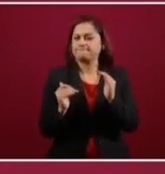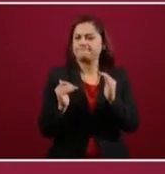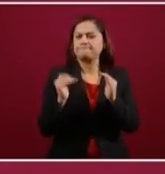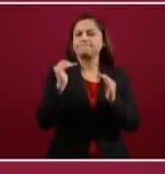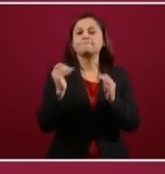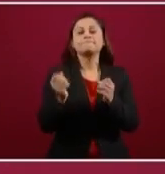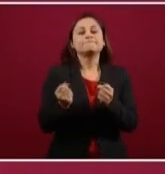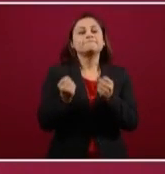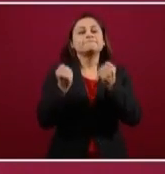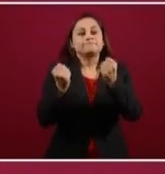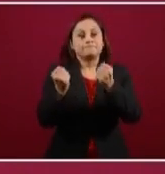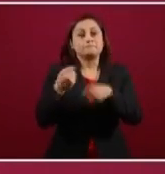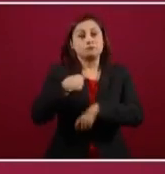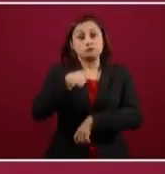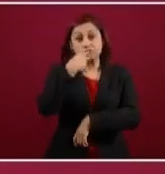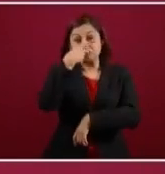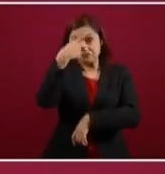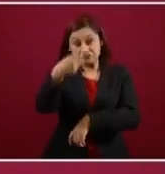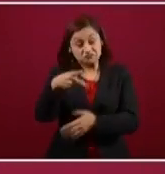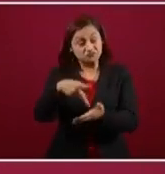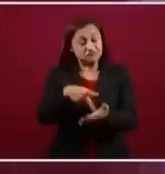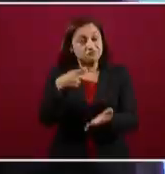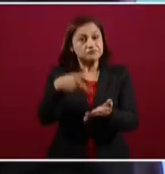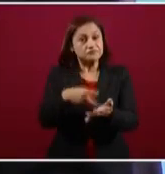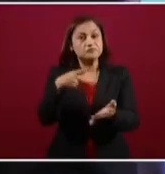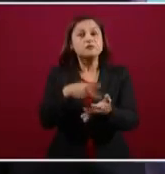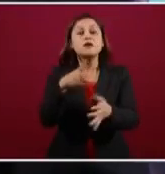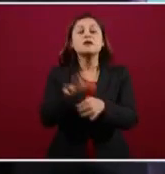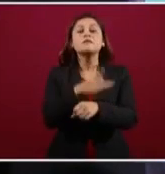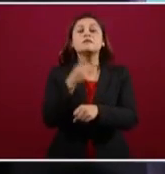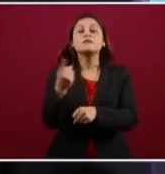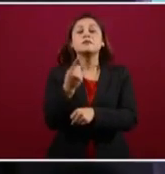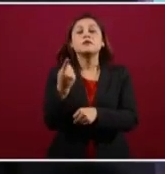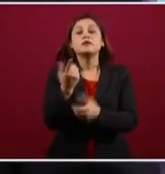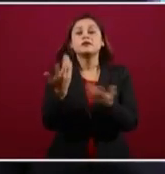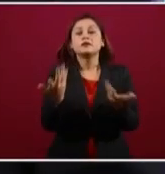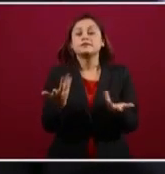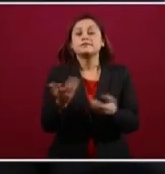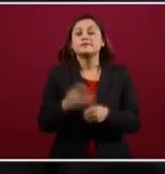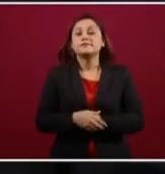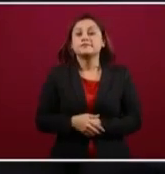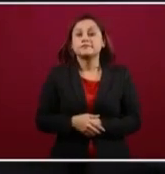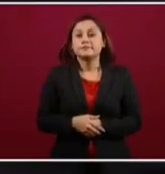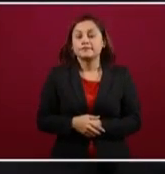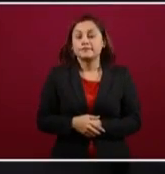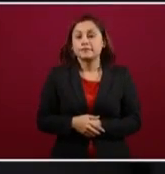Y lo puedo seguir diciendo porque no hay